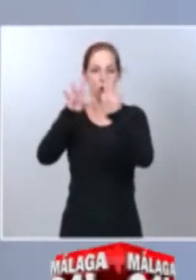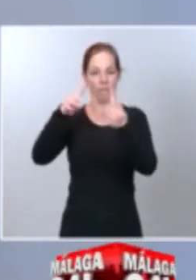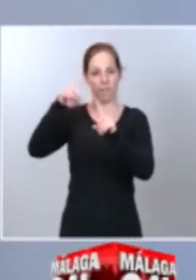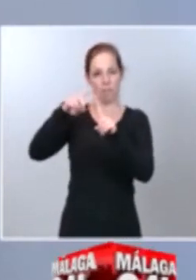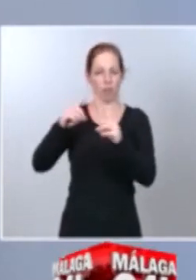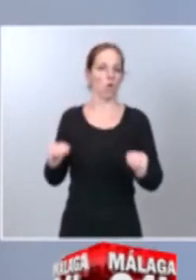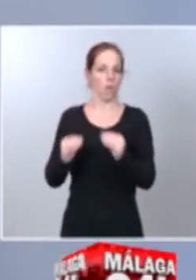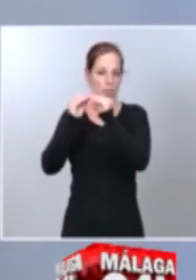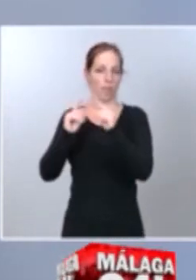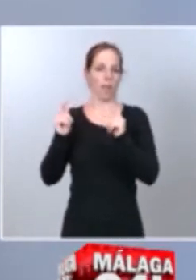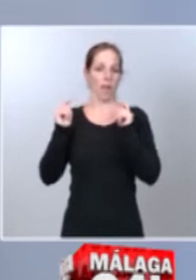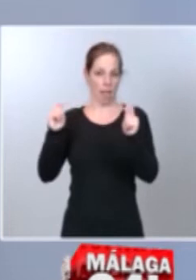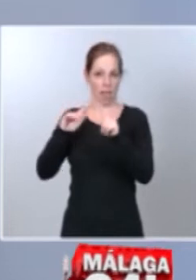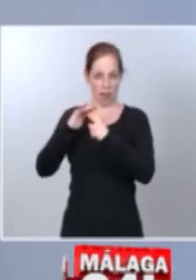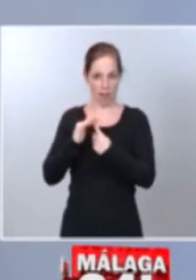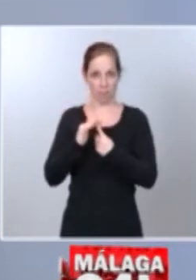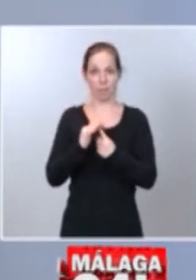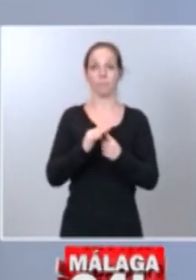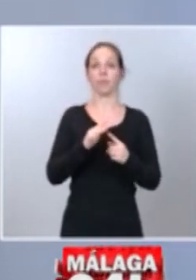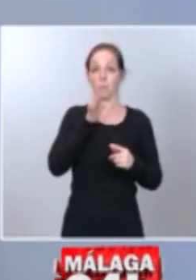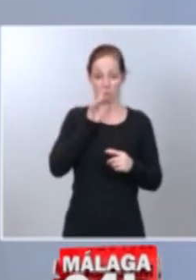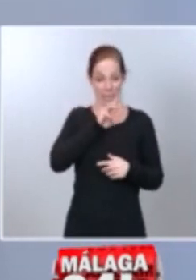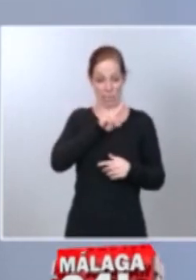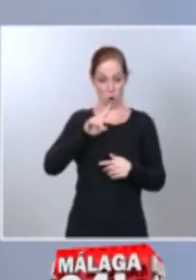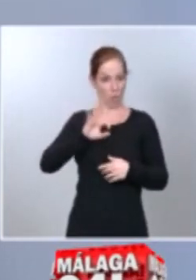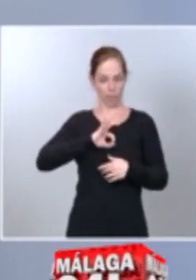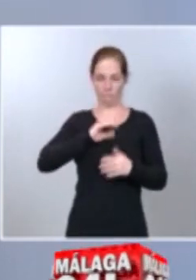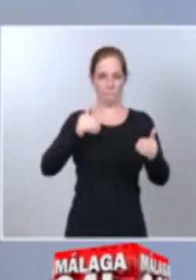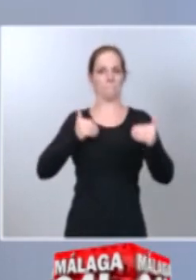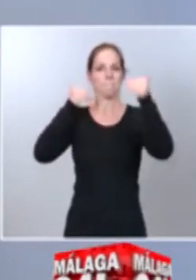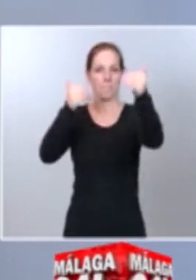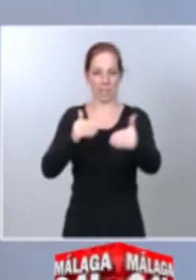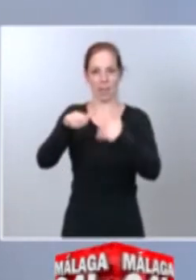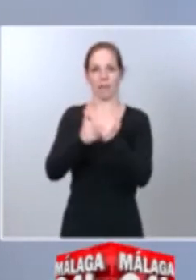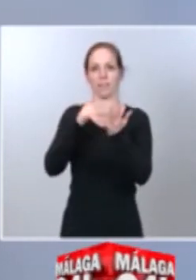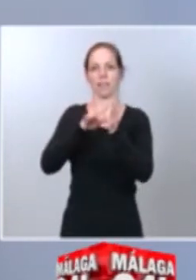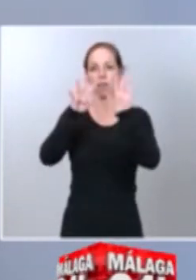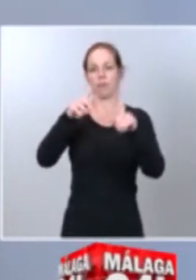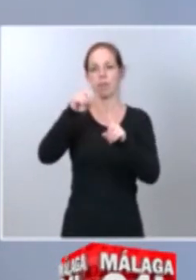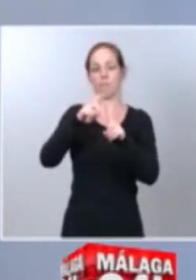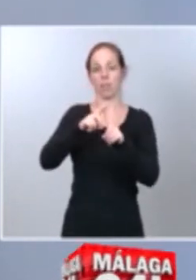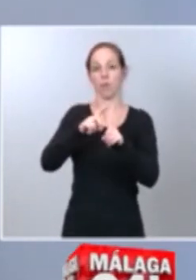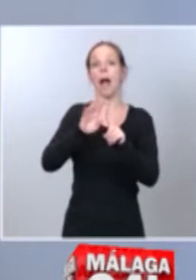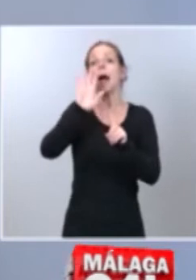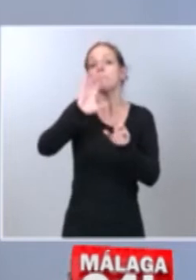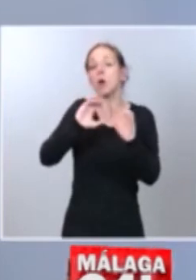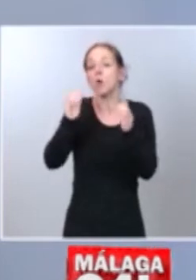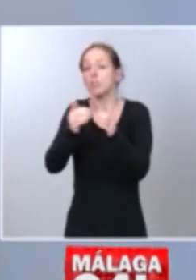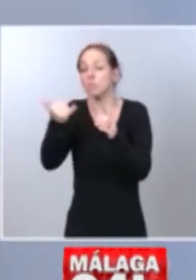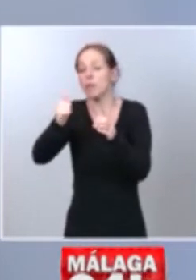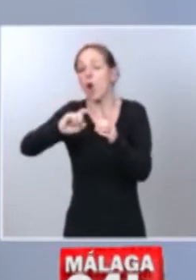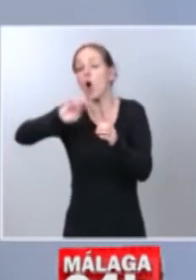fijadas hasta el 31 de enero, pero incorporamos también otros colectivos vulnerables o que se han visto